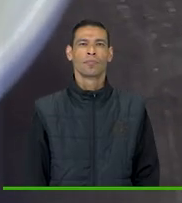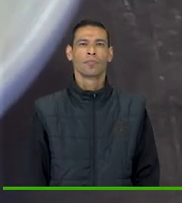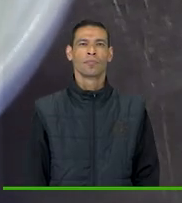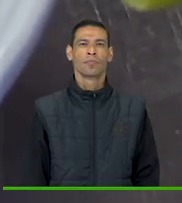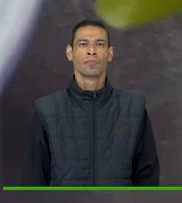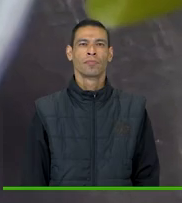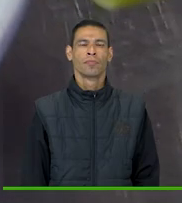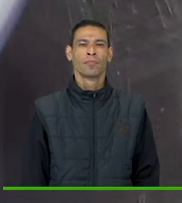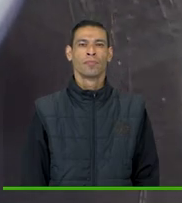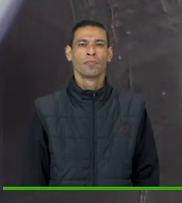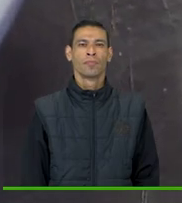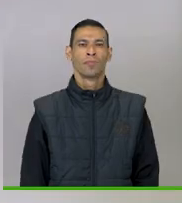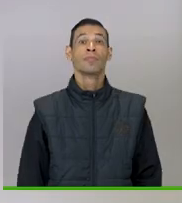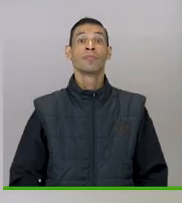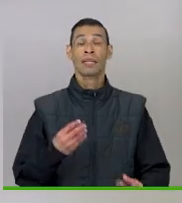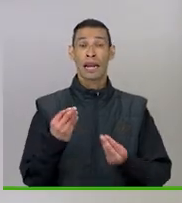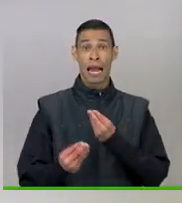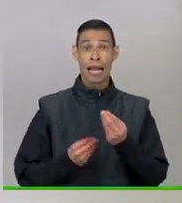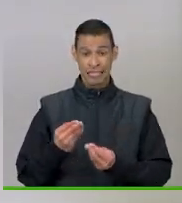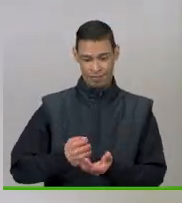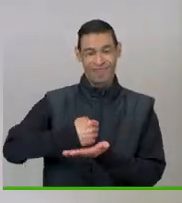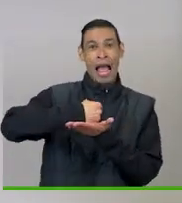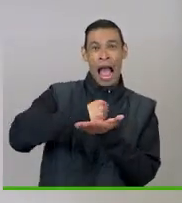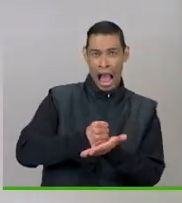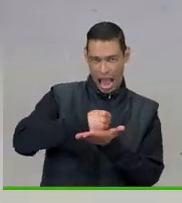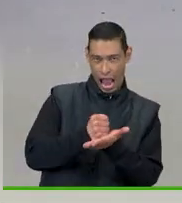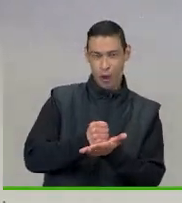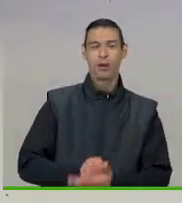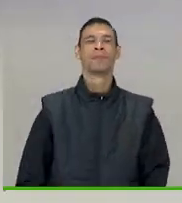Y vamos a utilizar ajo.